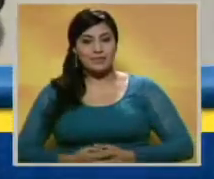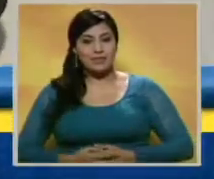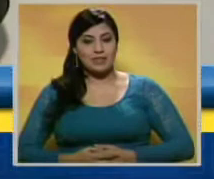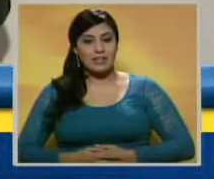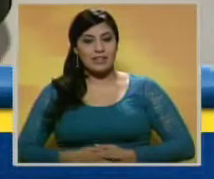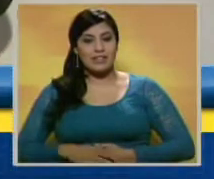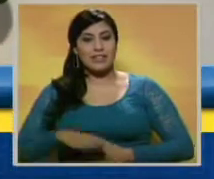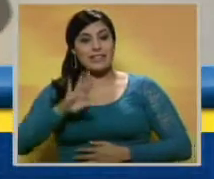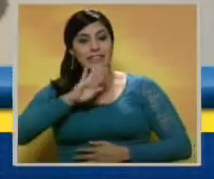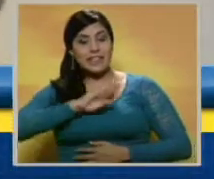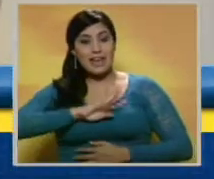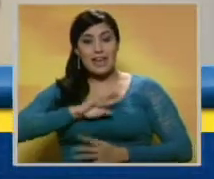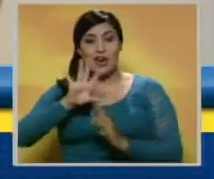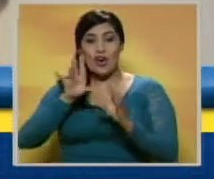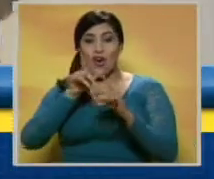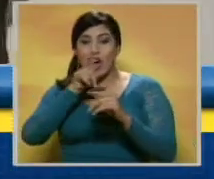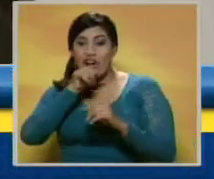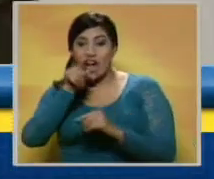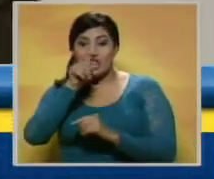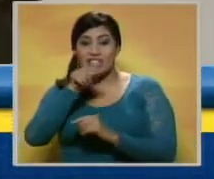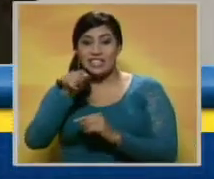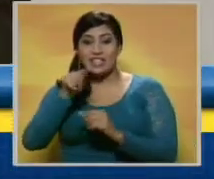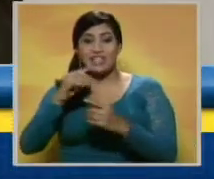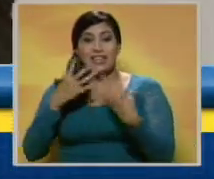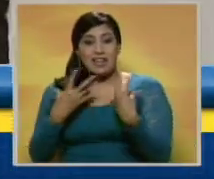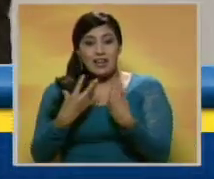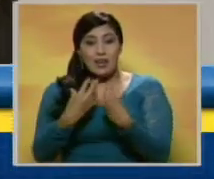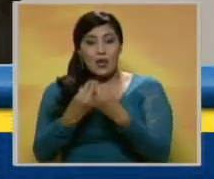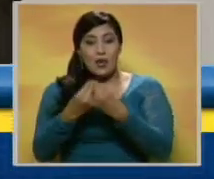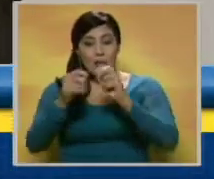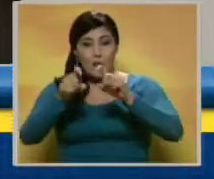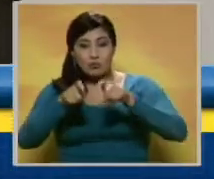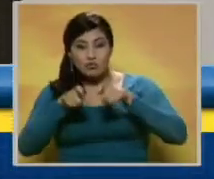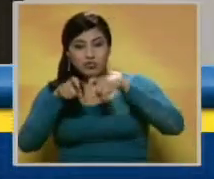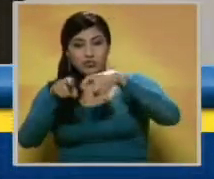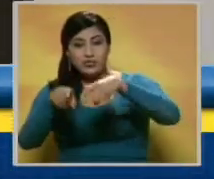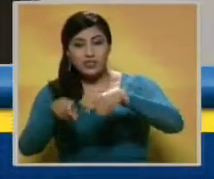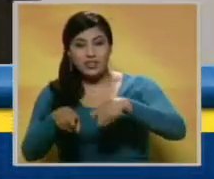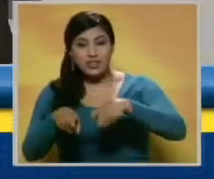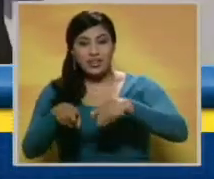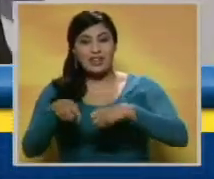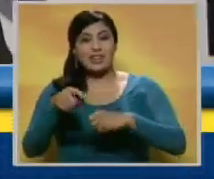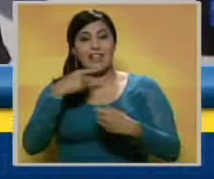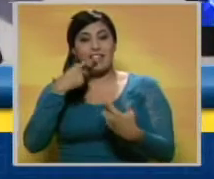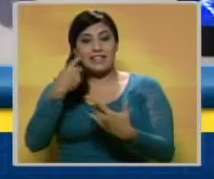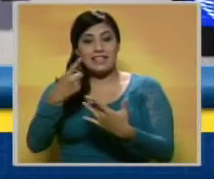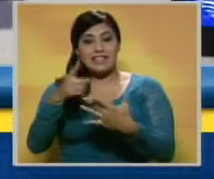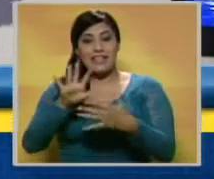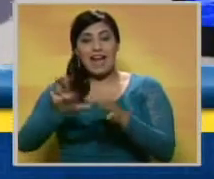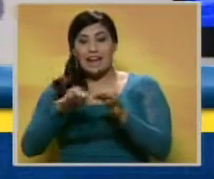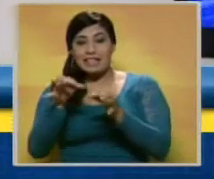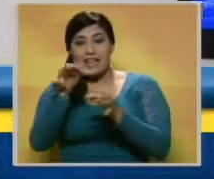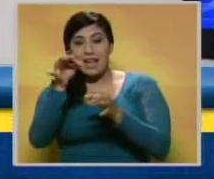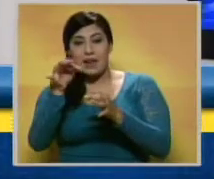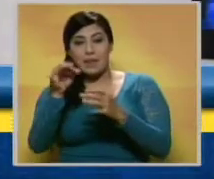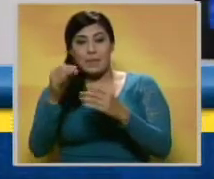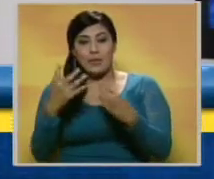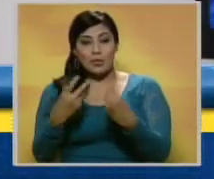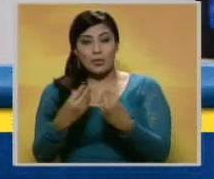Llegó la gallina, llegó el gallinero, delicias canarias,